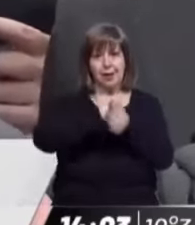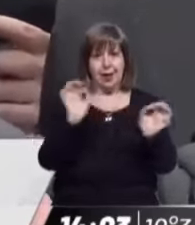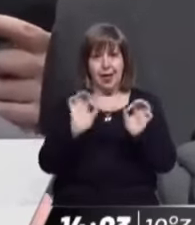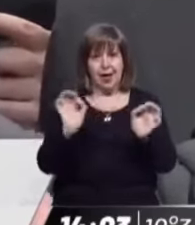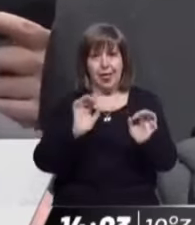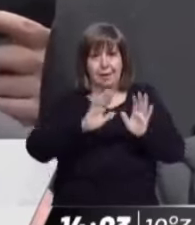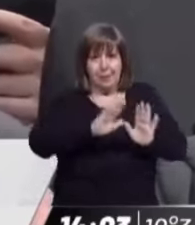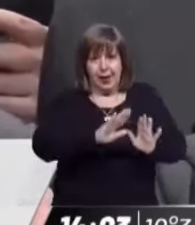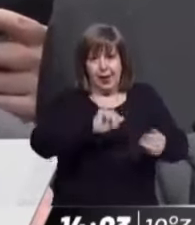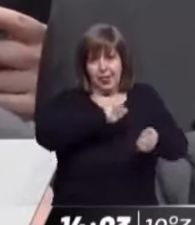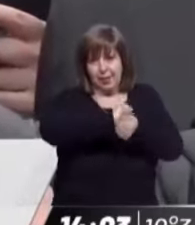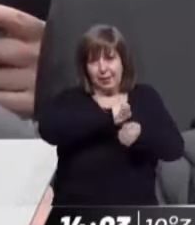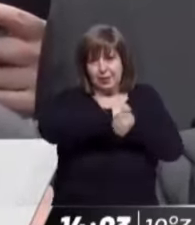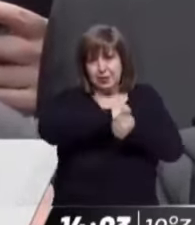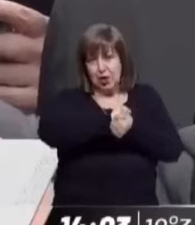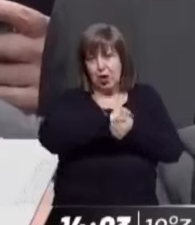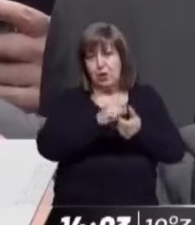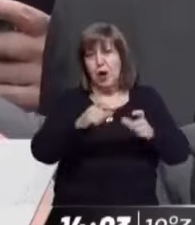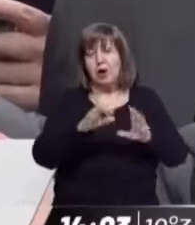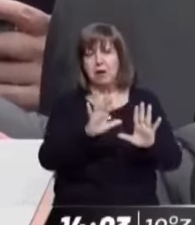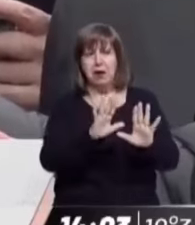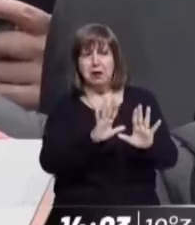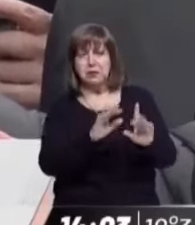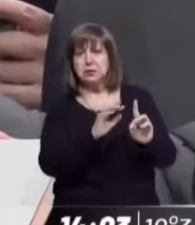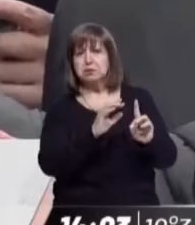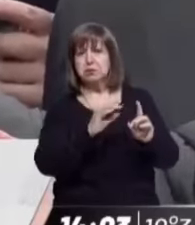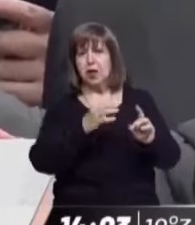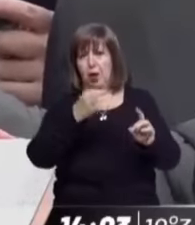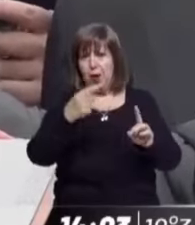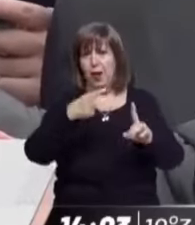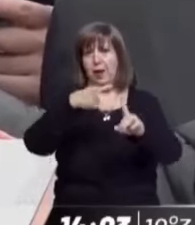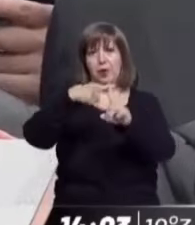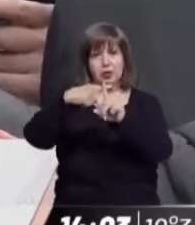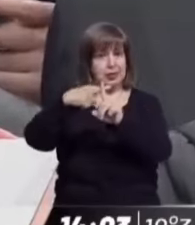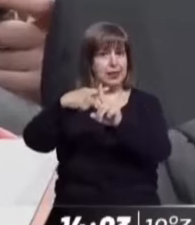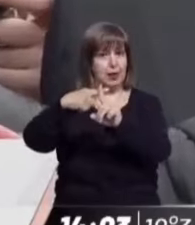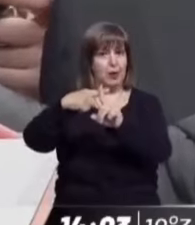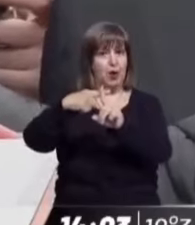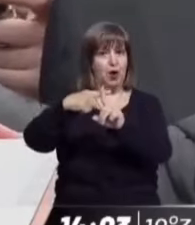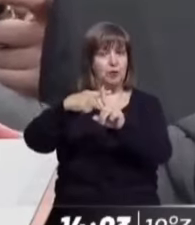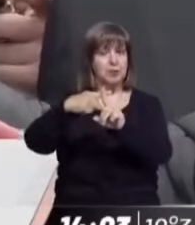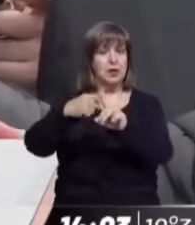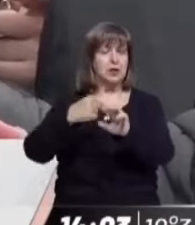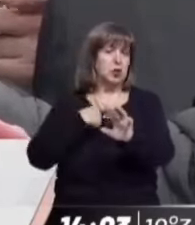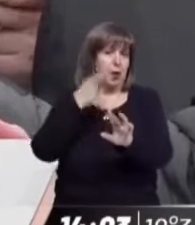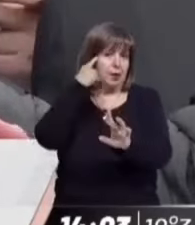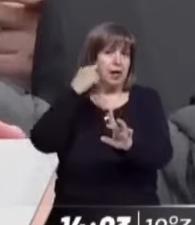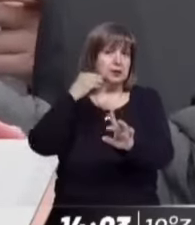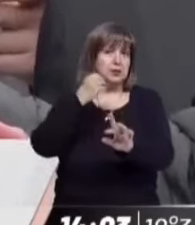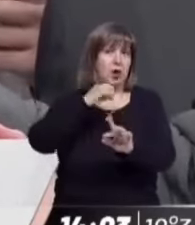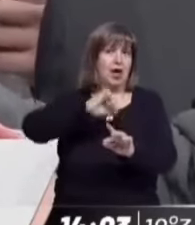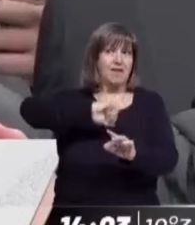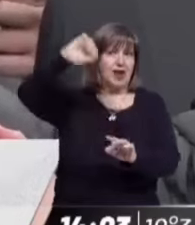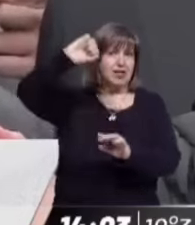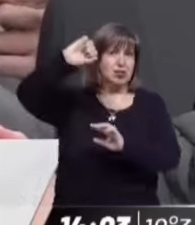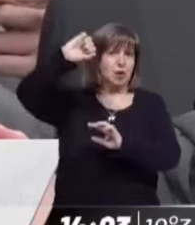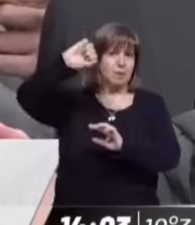se ha parado y eso está dando resultados. Vamos a ver si yo creo que va a seguir bajando.